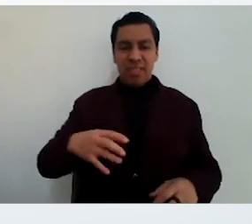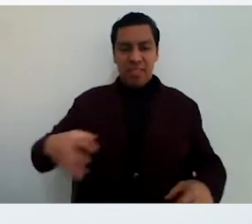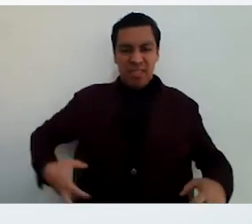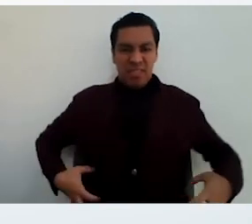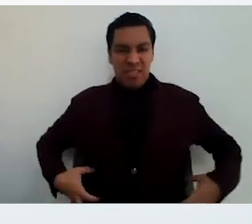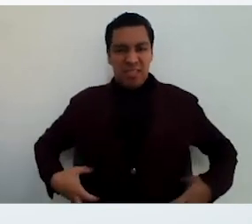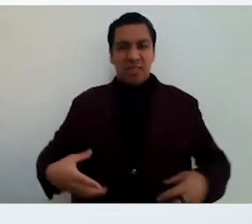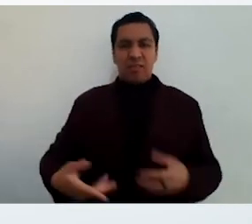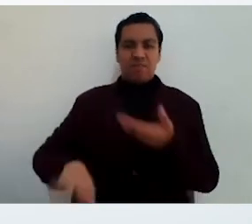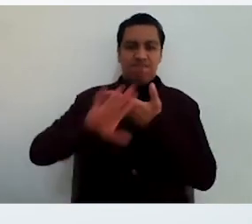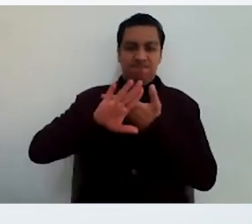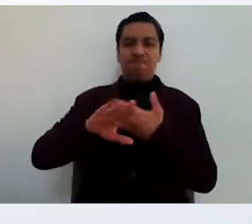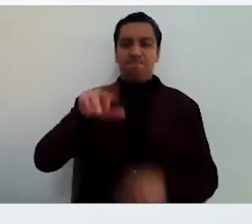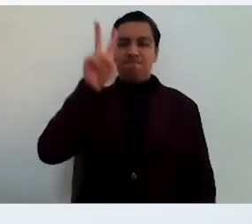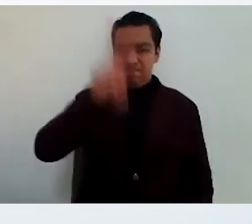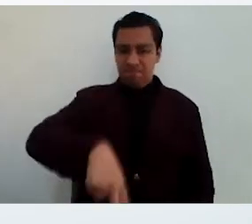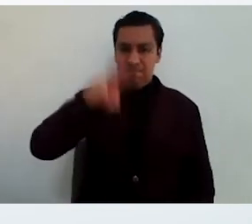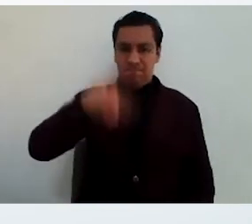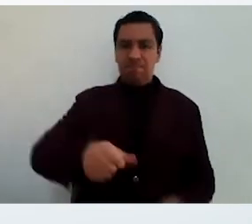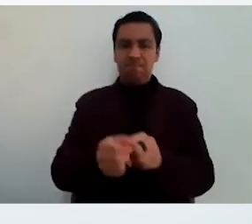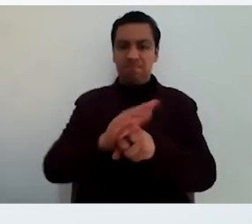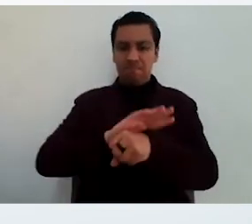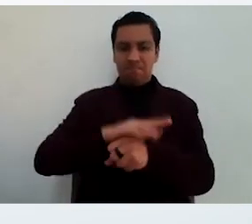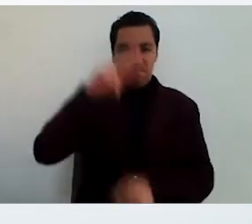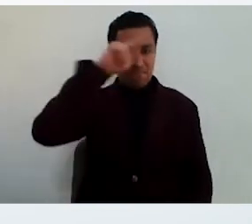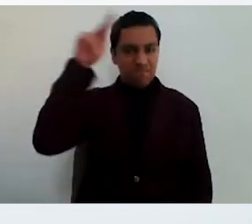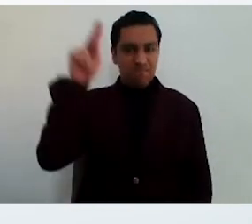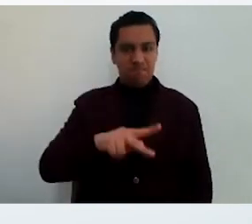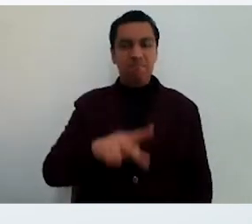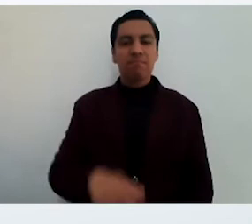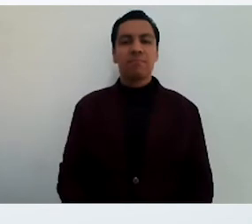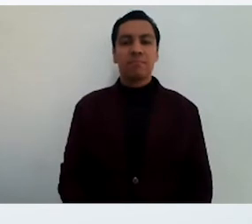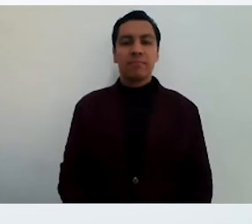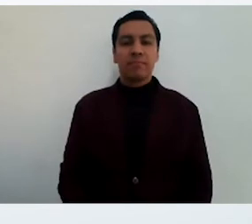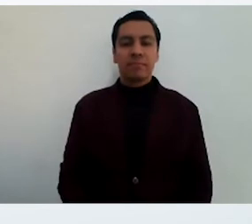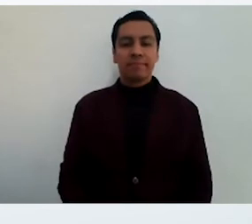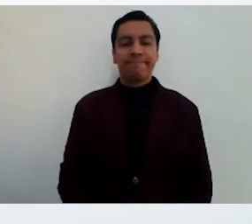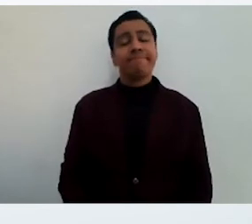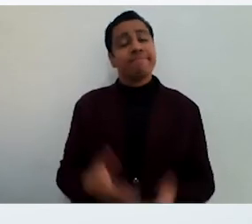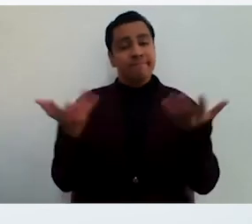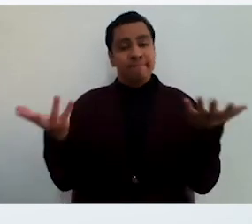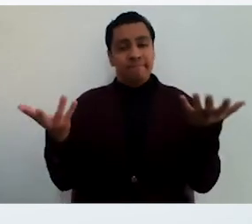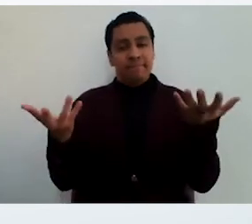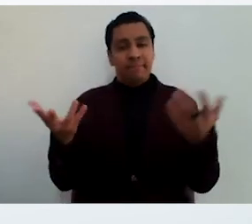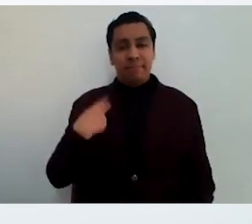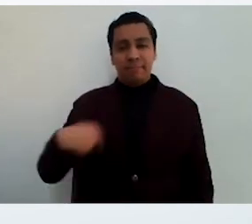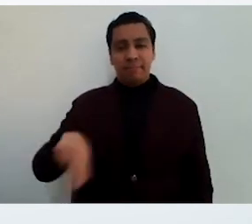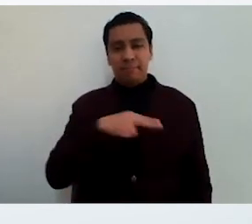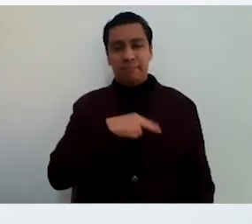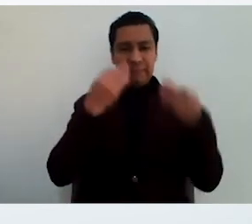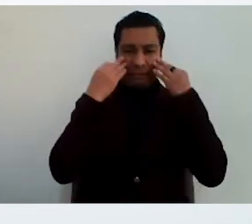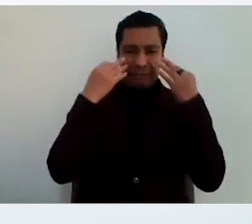crónica. Esa es la otra dimensión social de este problema que